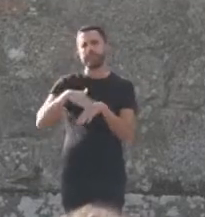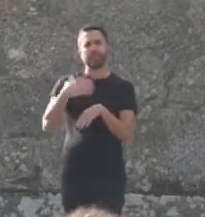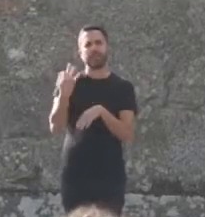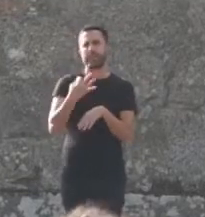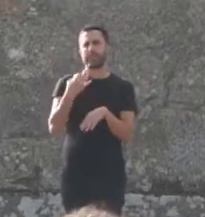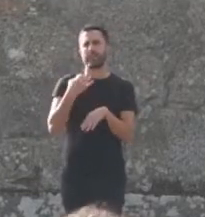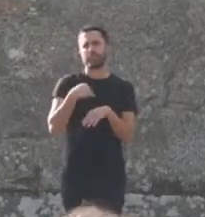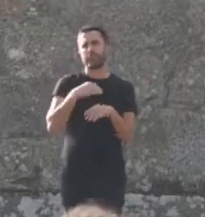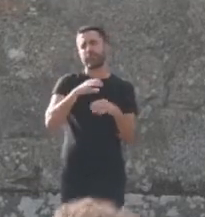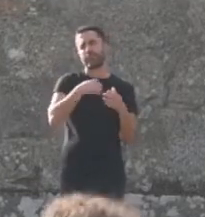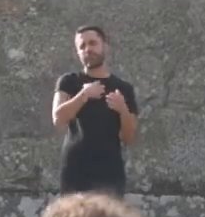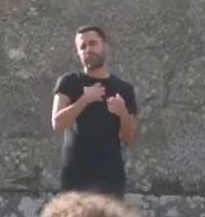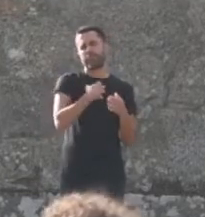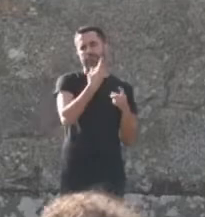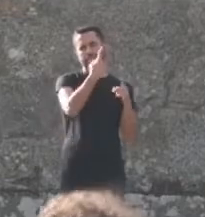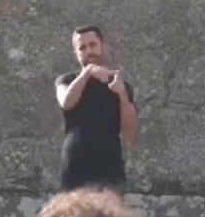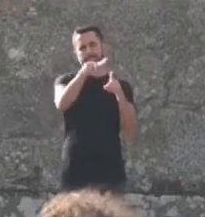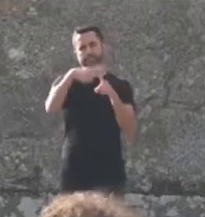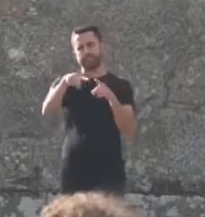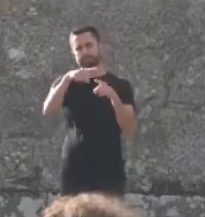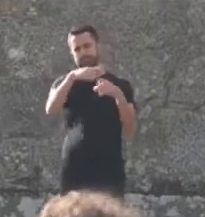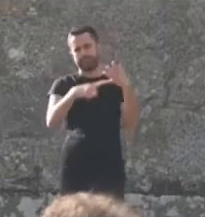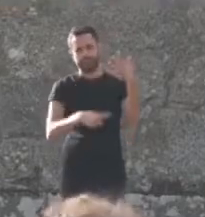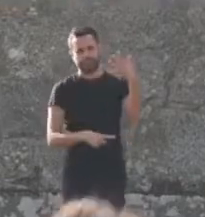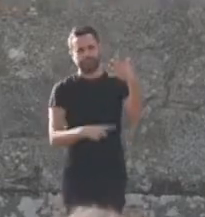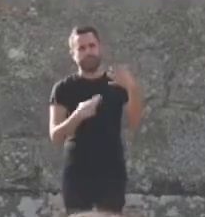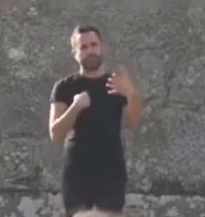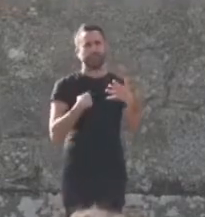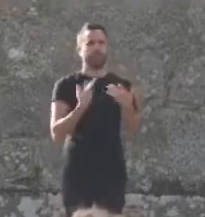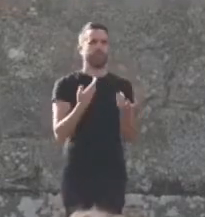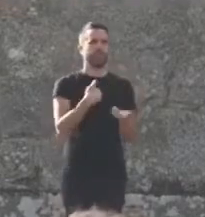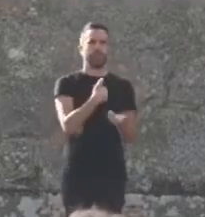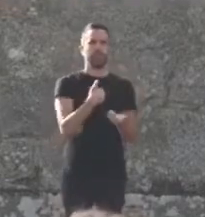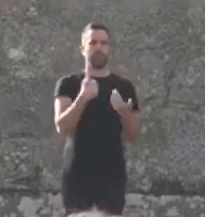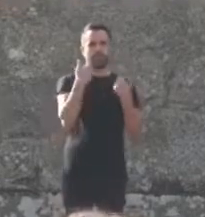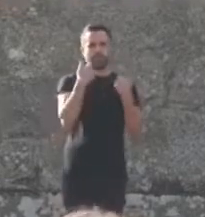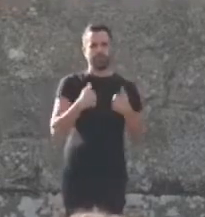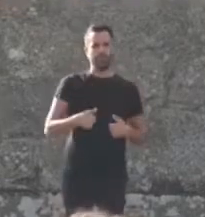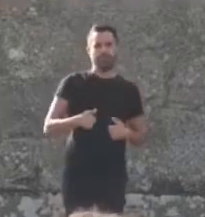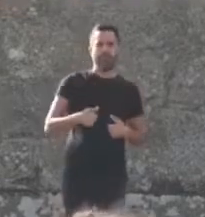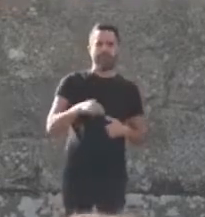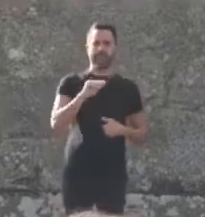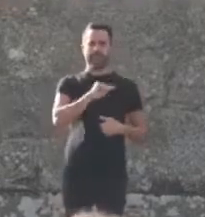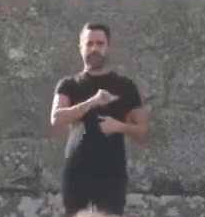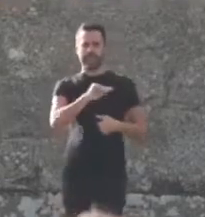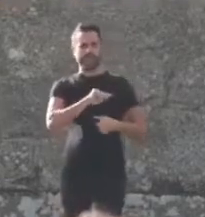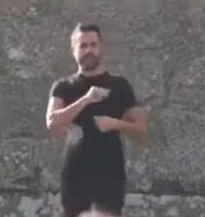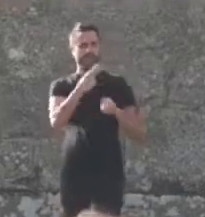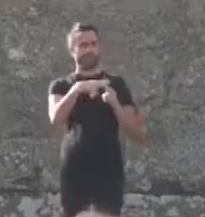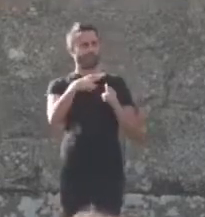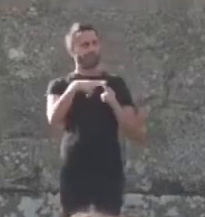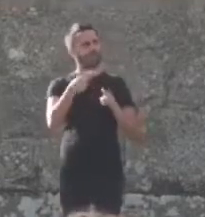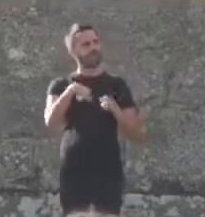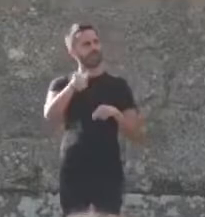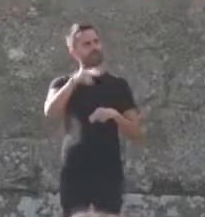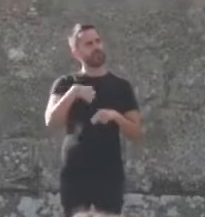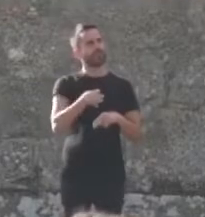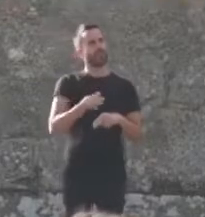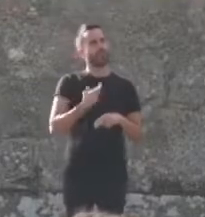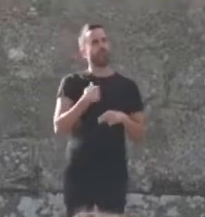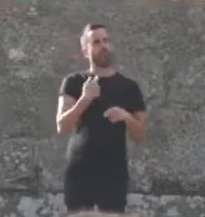funcións, desde o plano persoal, o ético e o político. E ten unha función moi importante que é a función